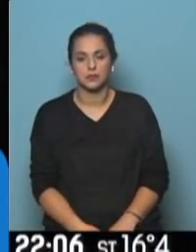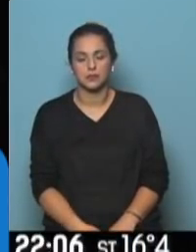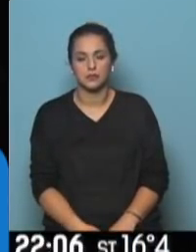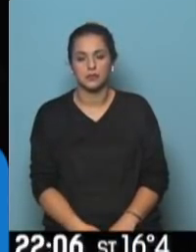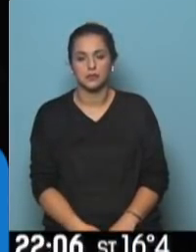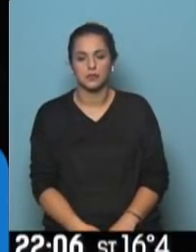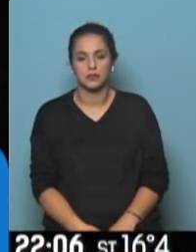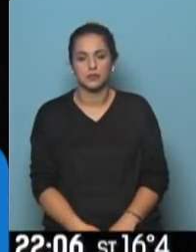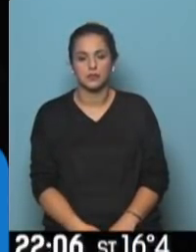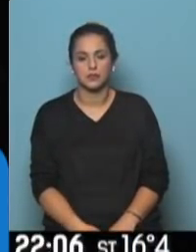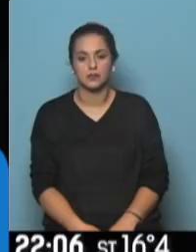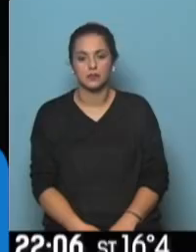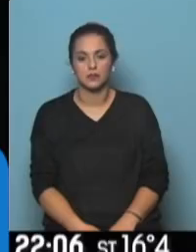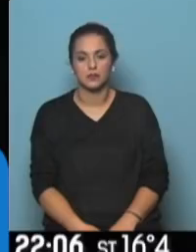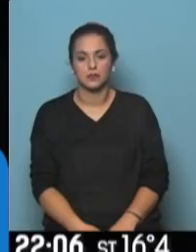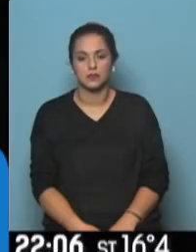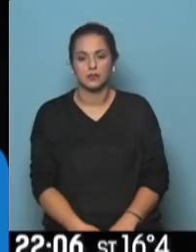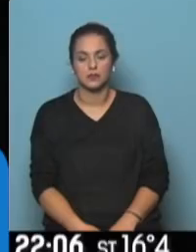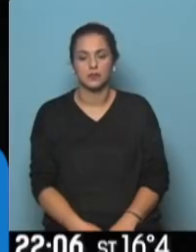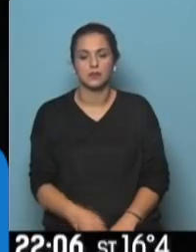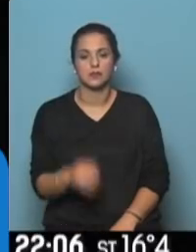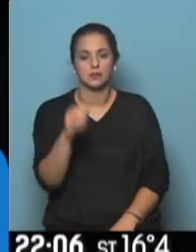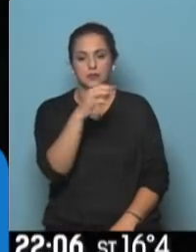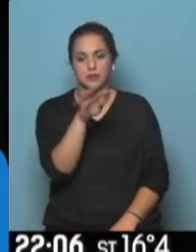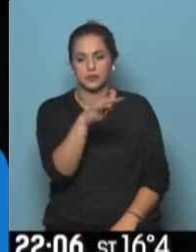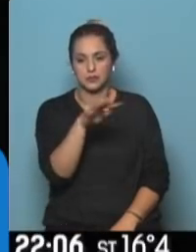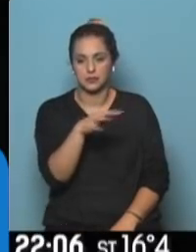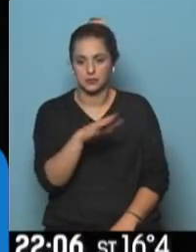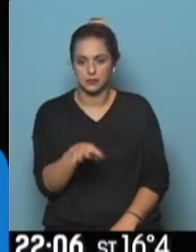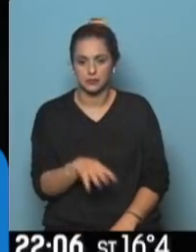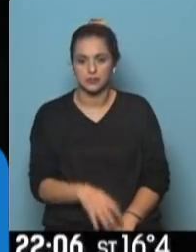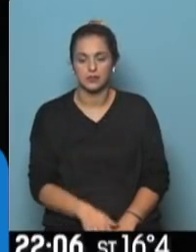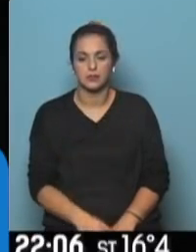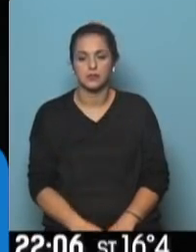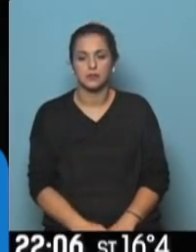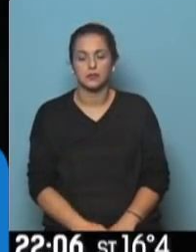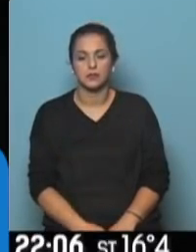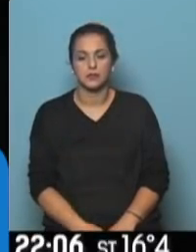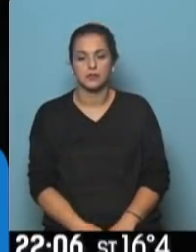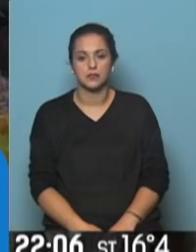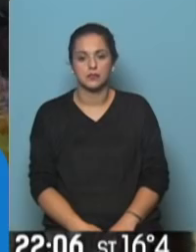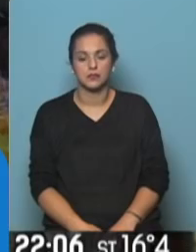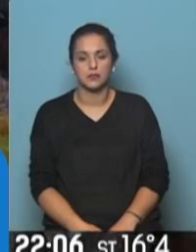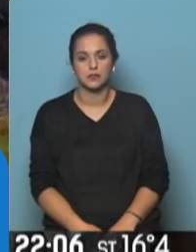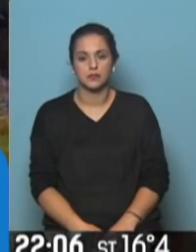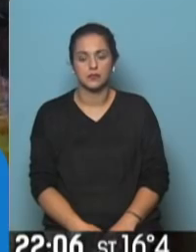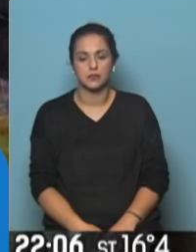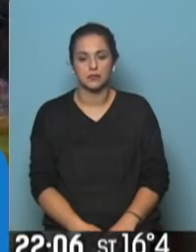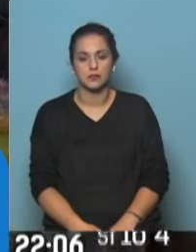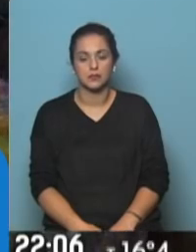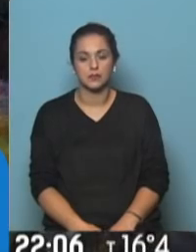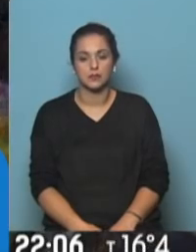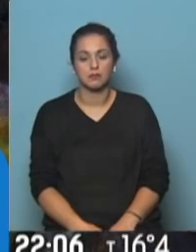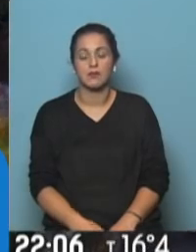primeiro turno, ele passaria para o segundo turno, mas perderia qualquer que fosse o adversário, porque a rejeição dele é muito grande. El índice